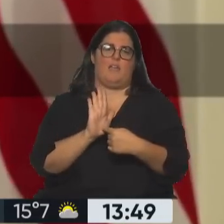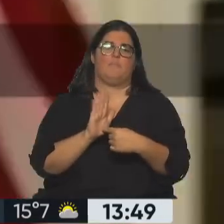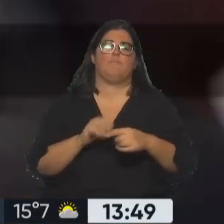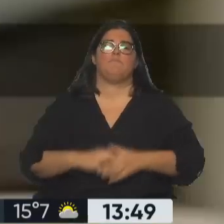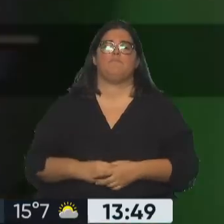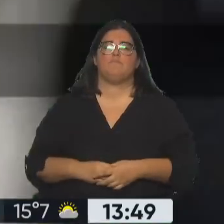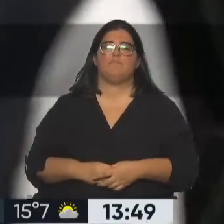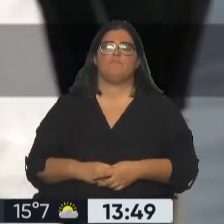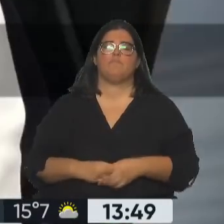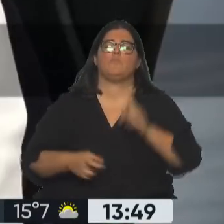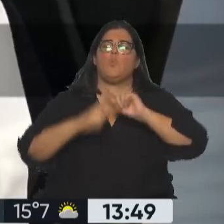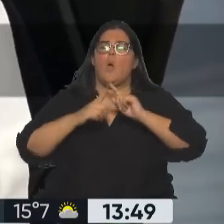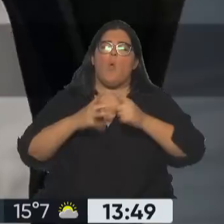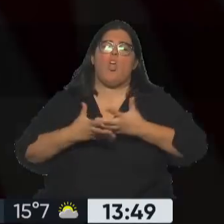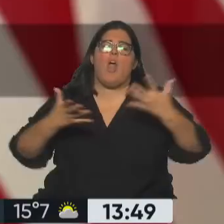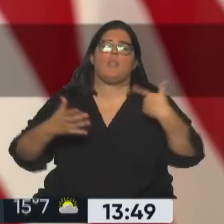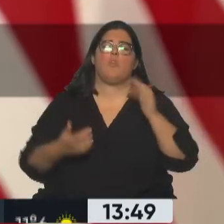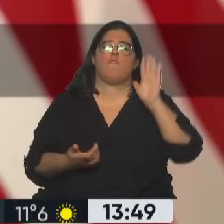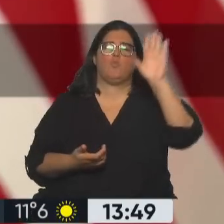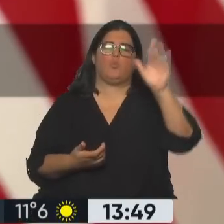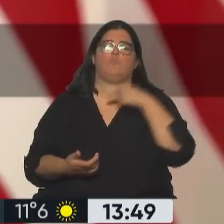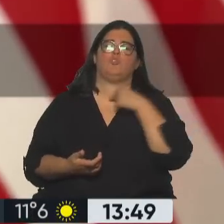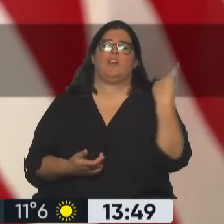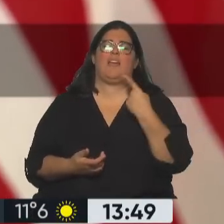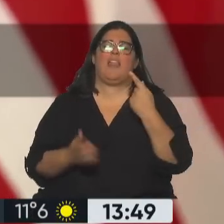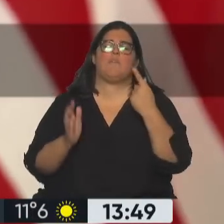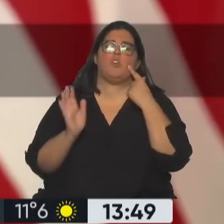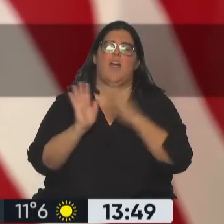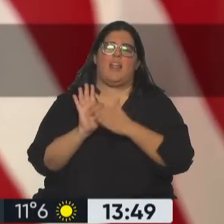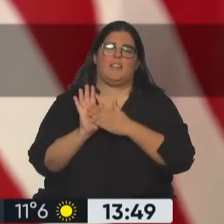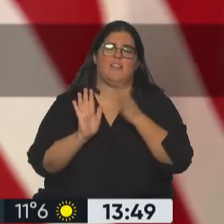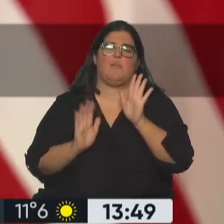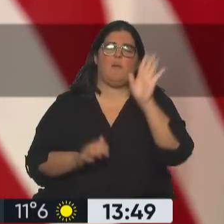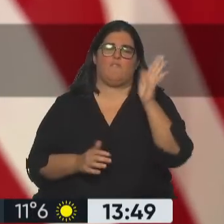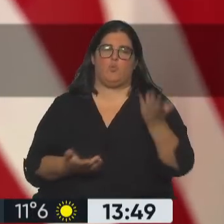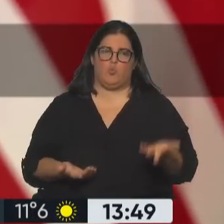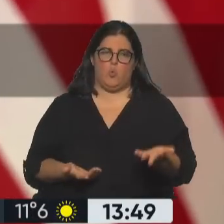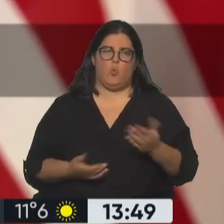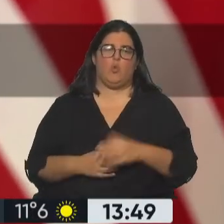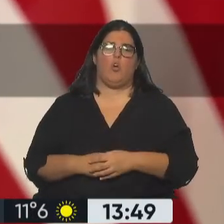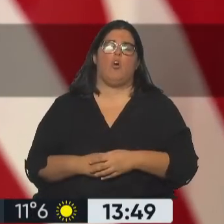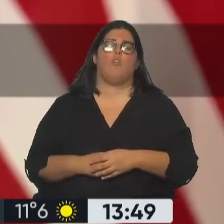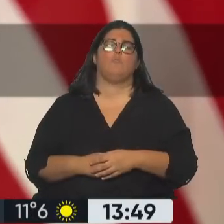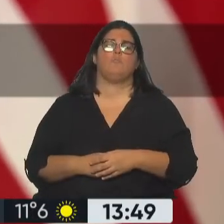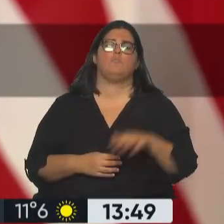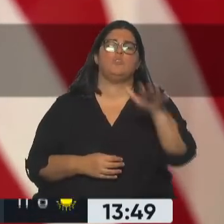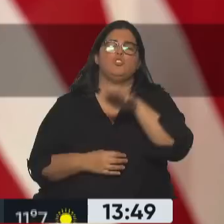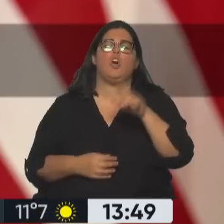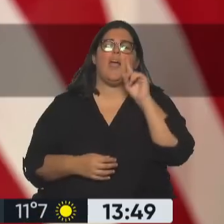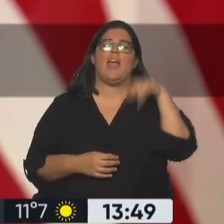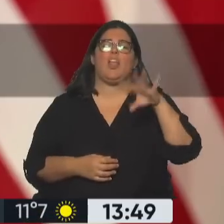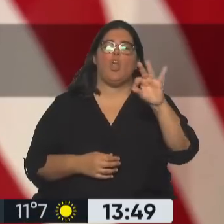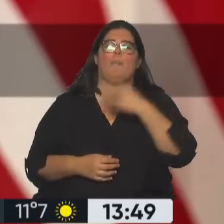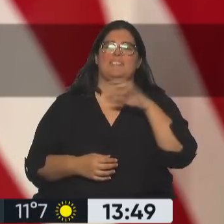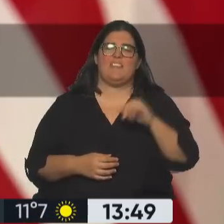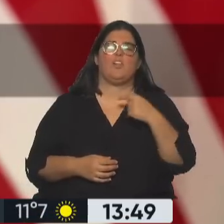future of our world is going to be written here in the Indo-Pacific. And together, I think we're going to continue to assure that the future